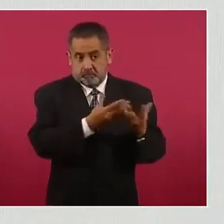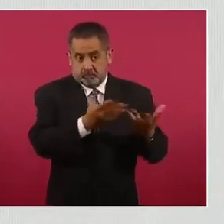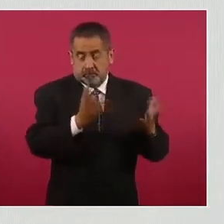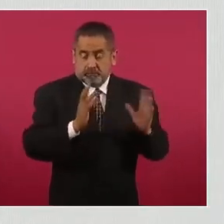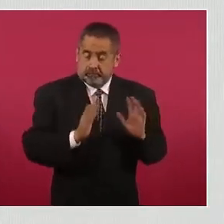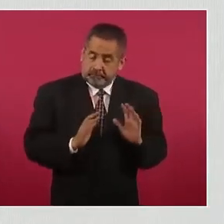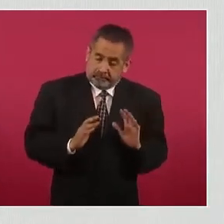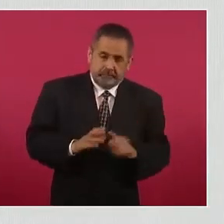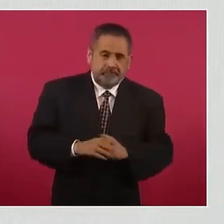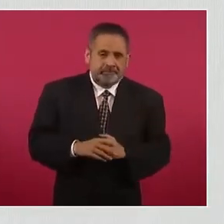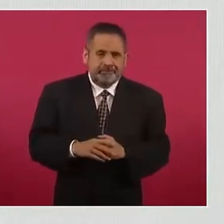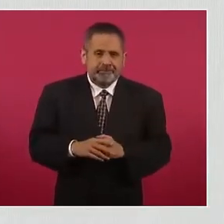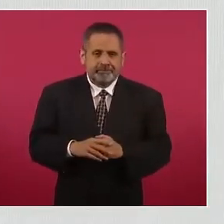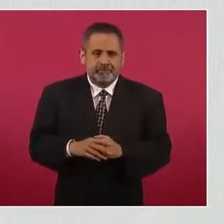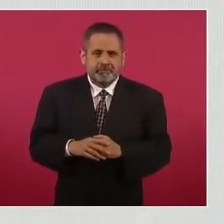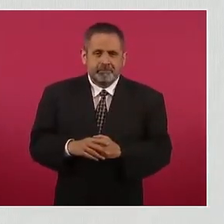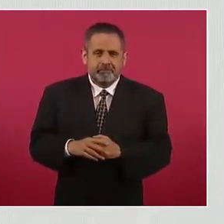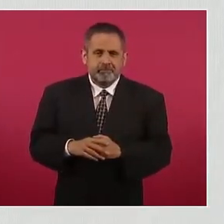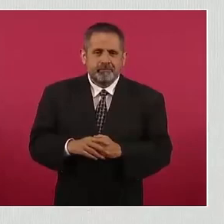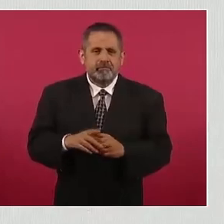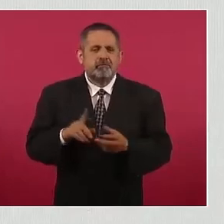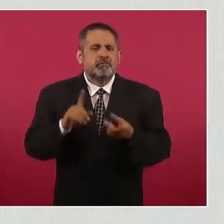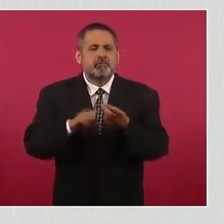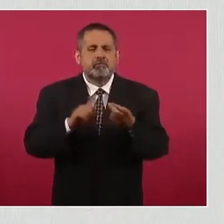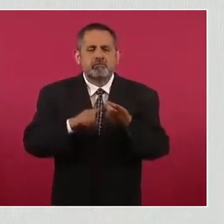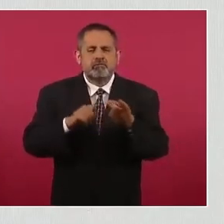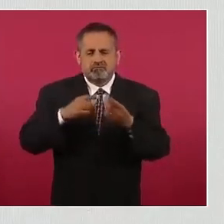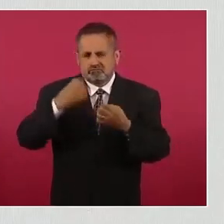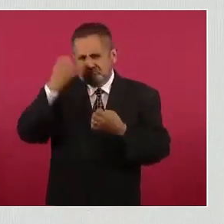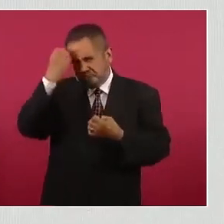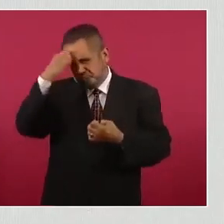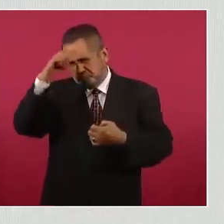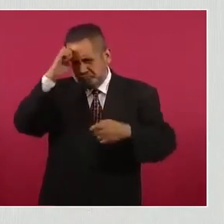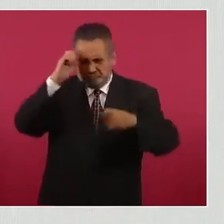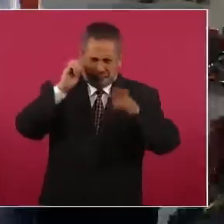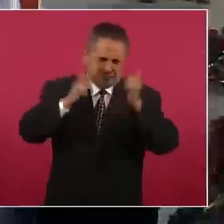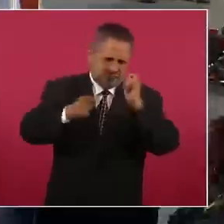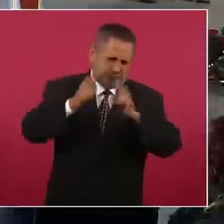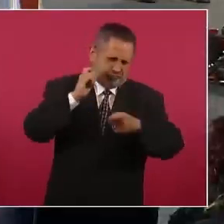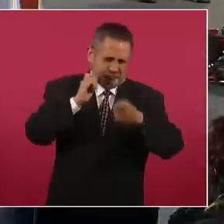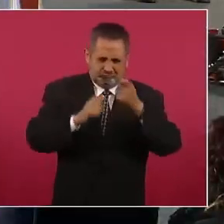Entonces, ¿de dónde van a salir los expertos que opinen